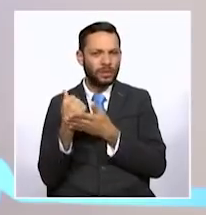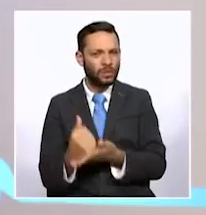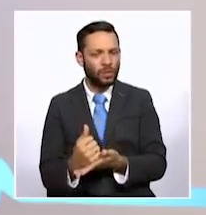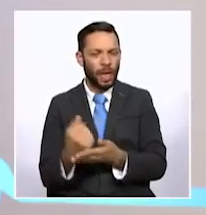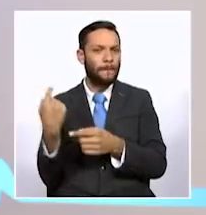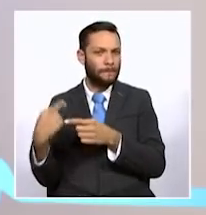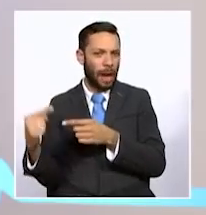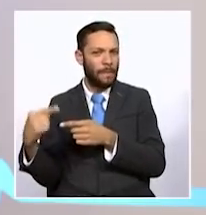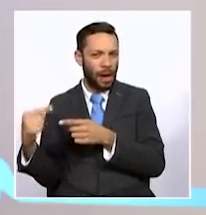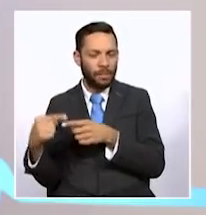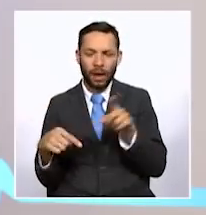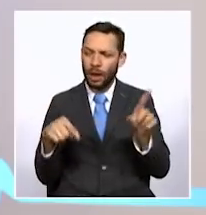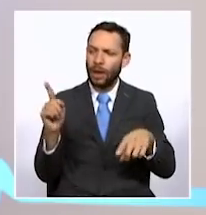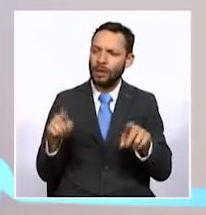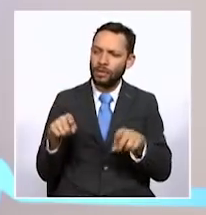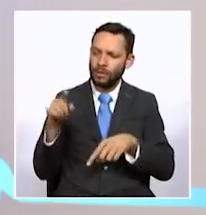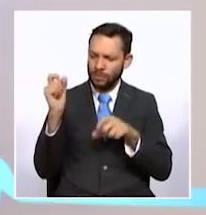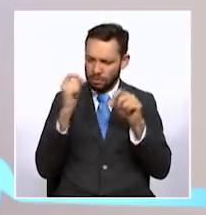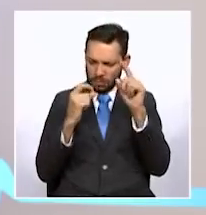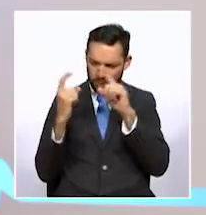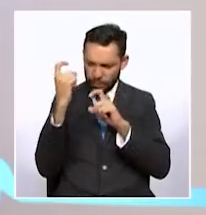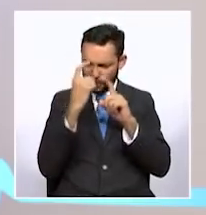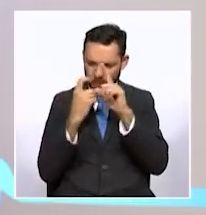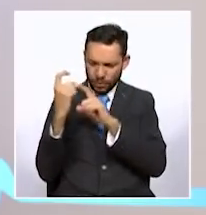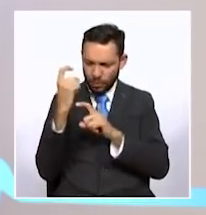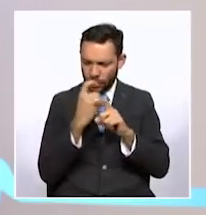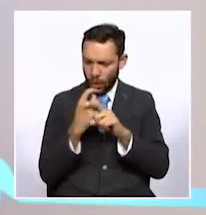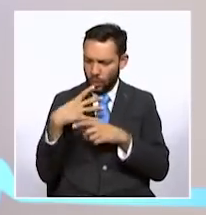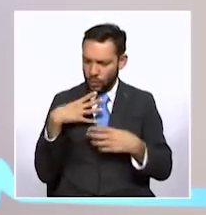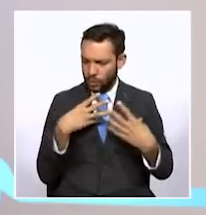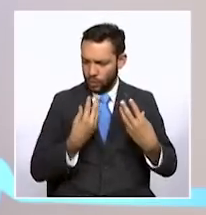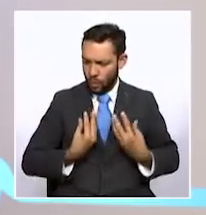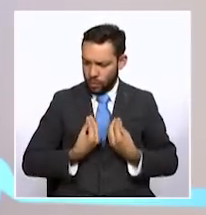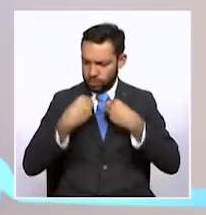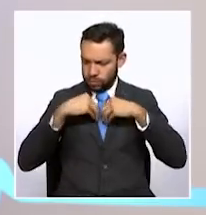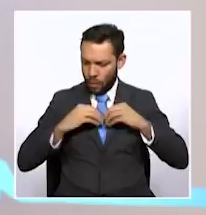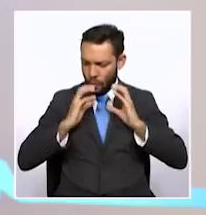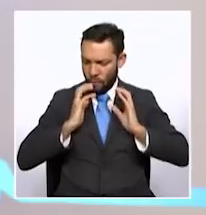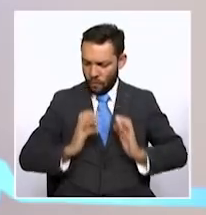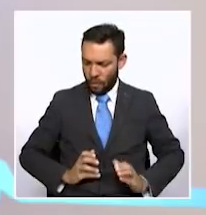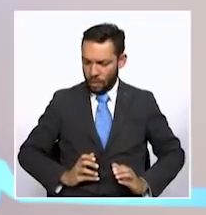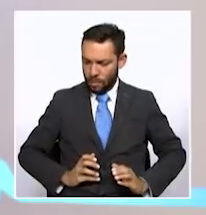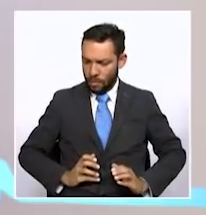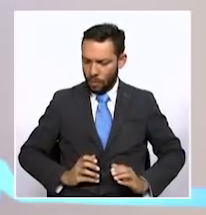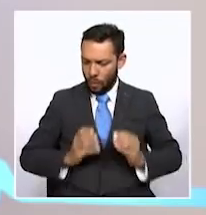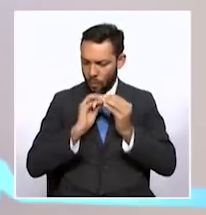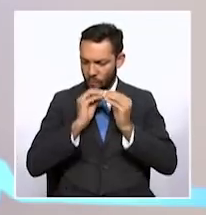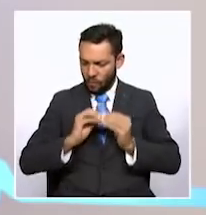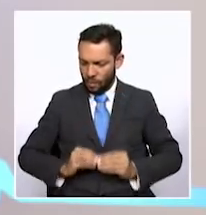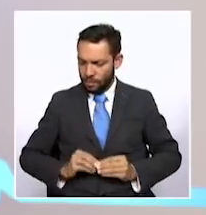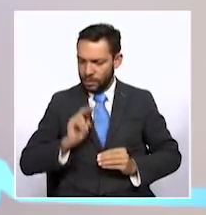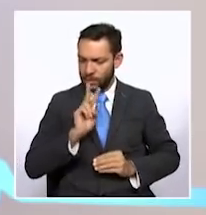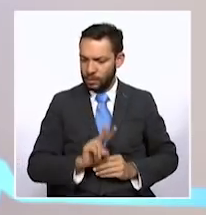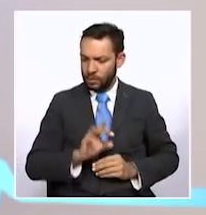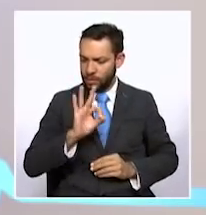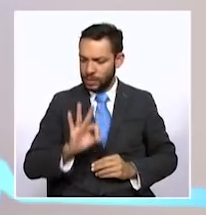muchos de ustedes se preguntan, venga, y entonces uno tiene 236 huesos, un rompecabezas, ¿y cómo se